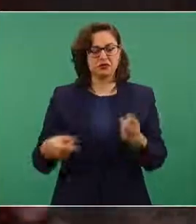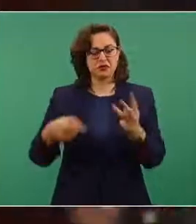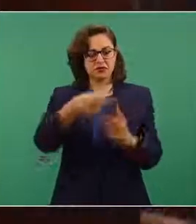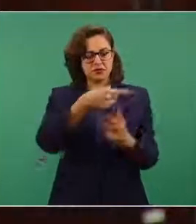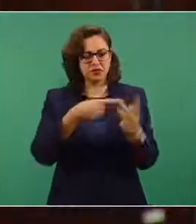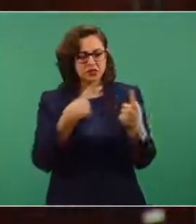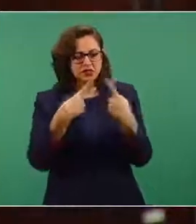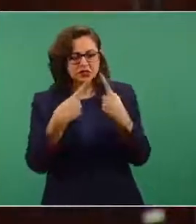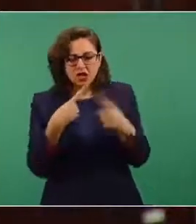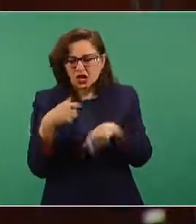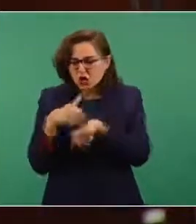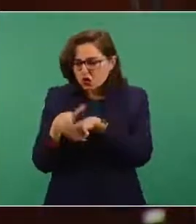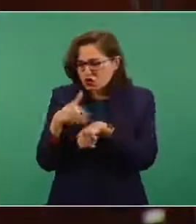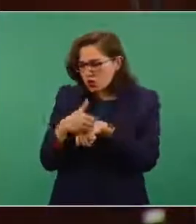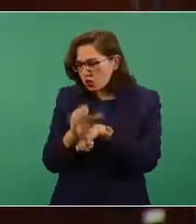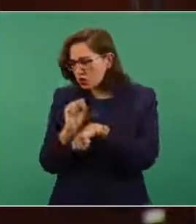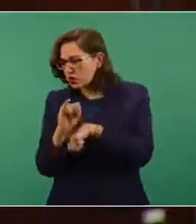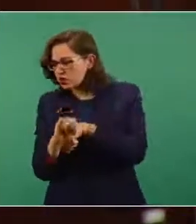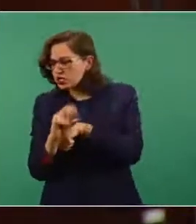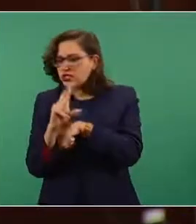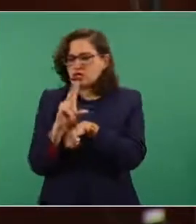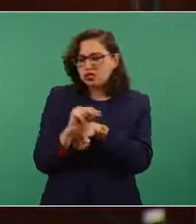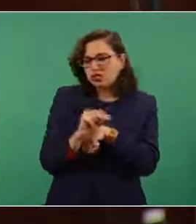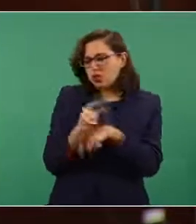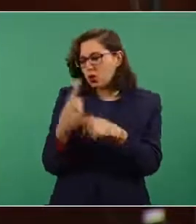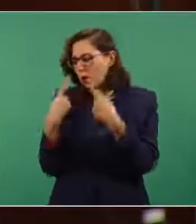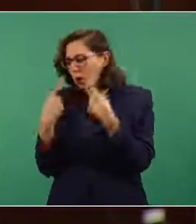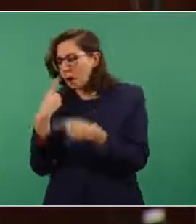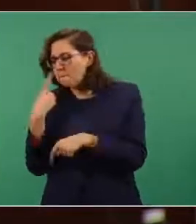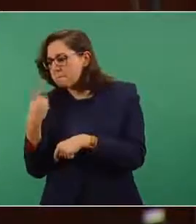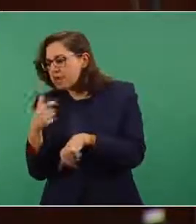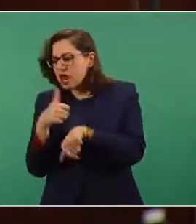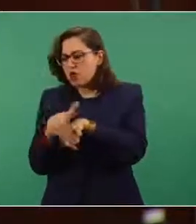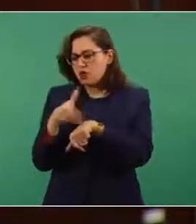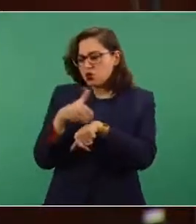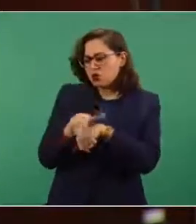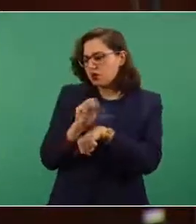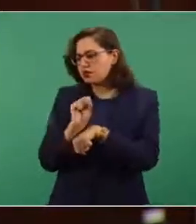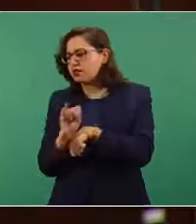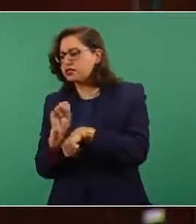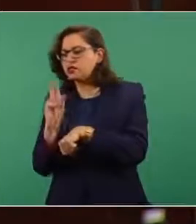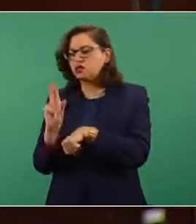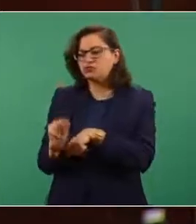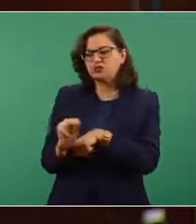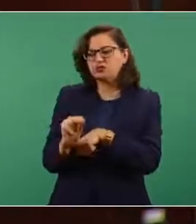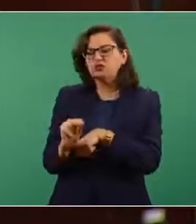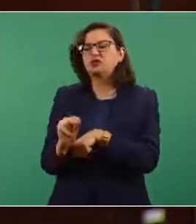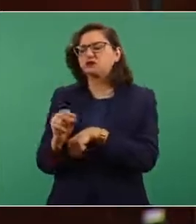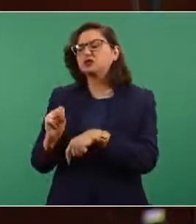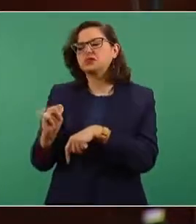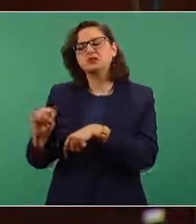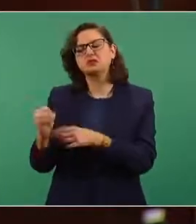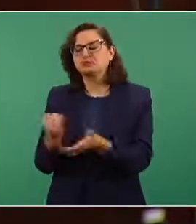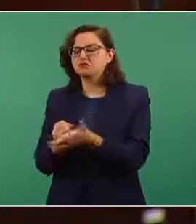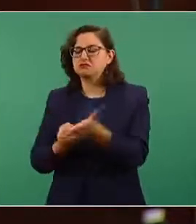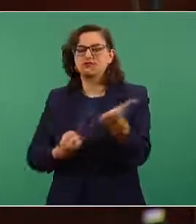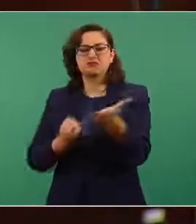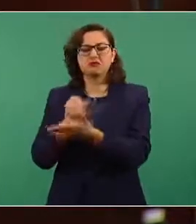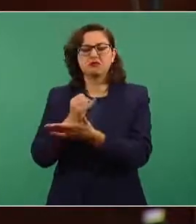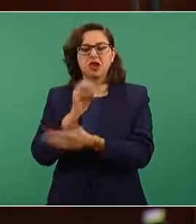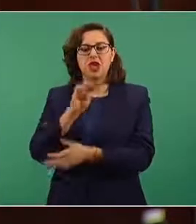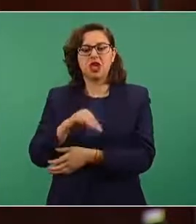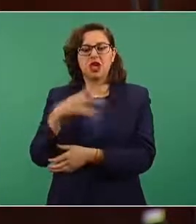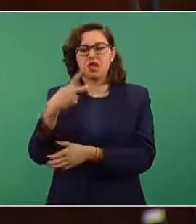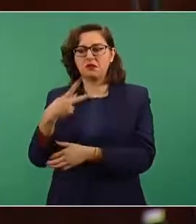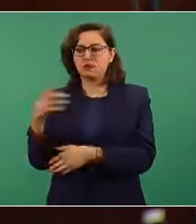si es, no es, si es la serie, no es la serie, y al final deciden que lo turnan, lo pasan al